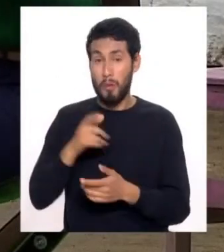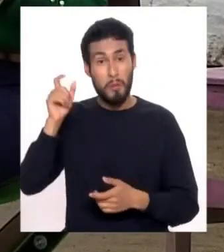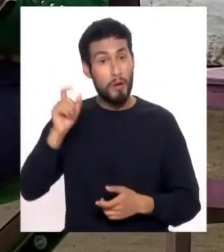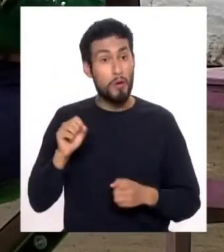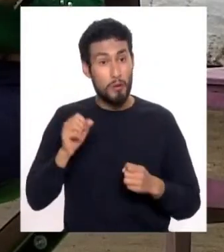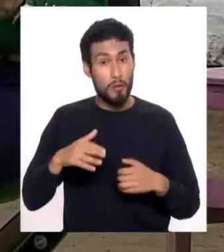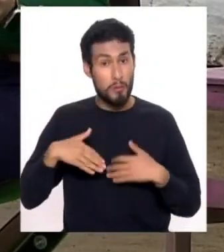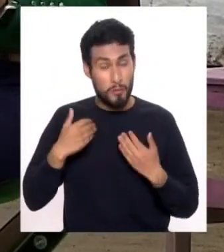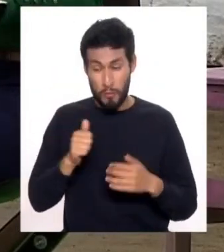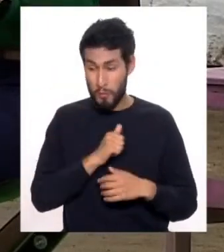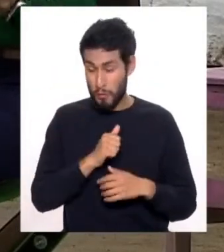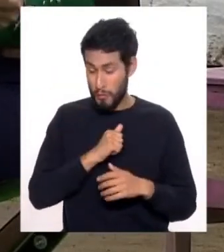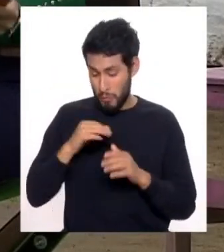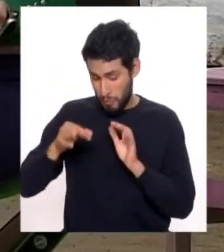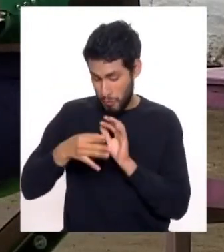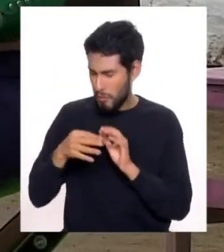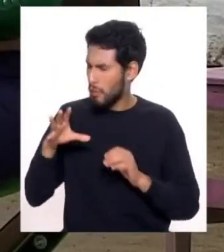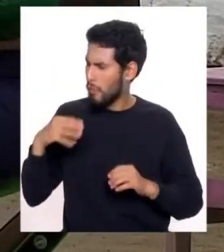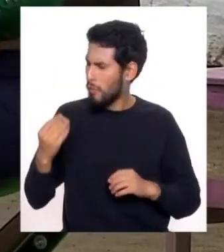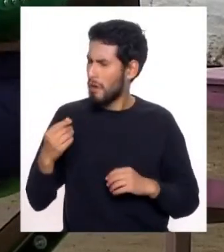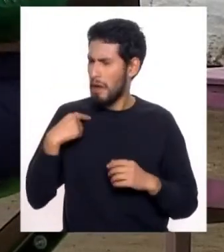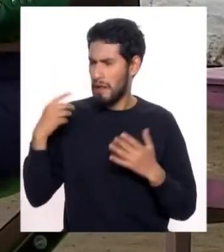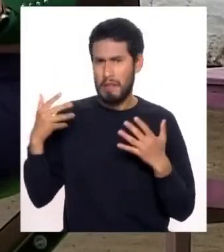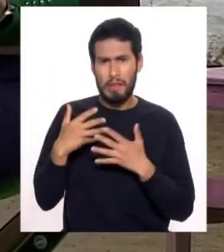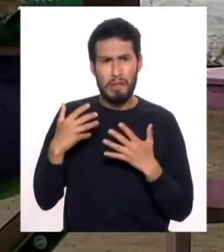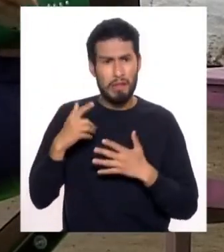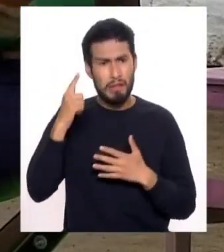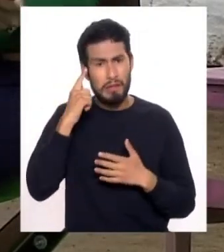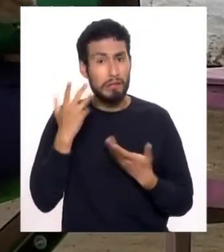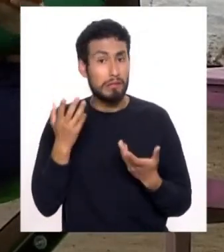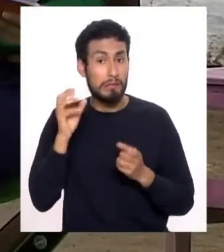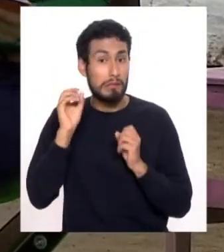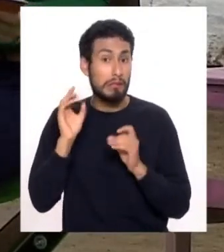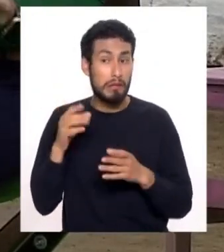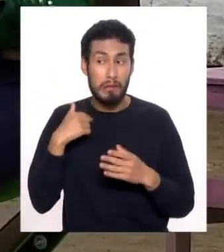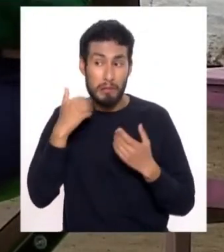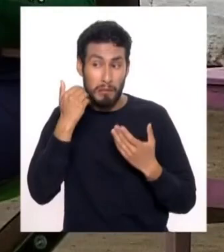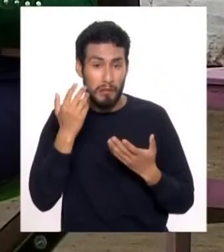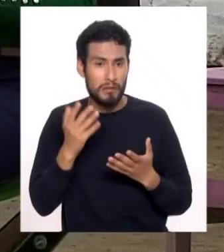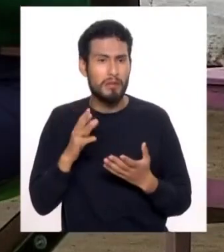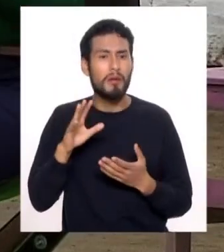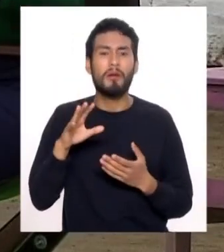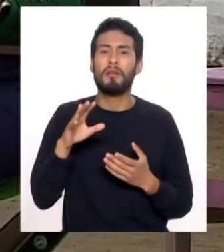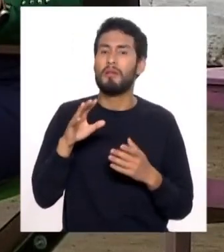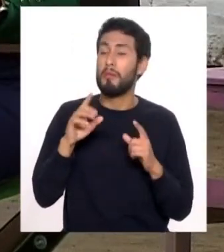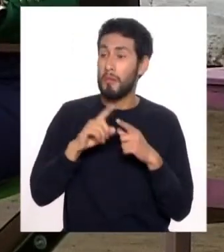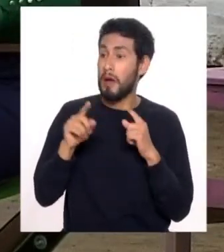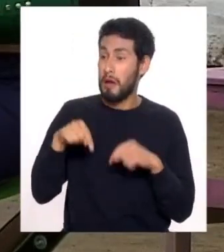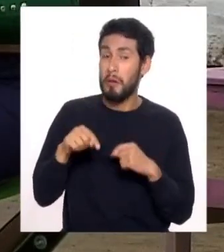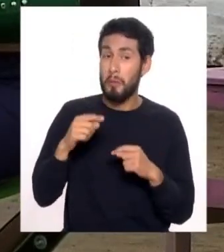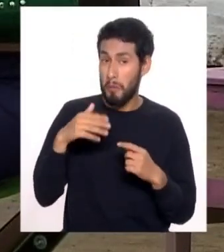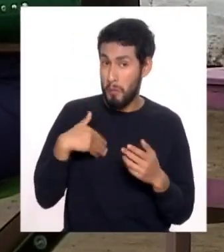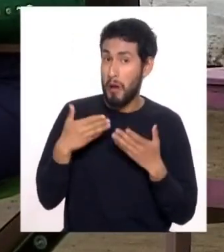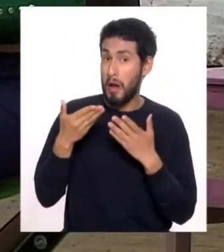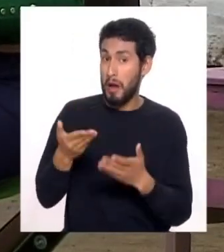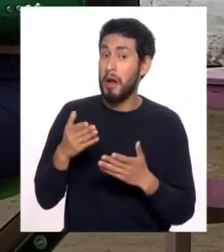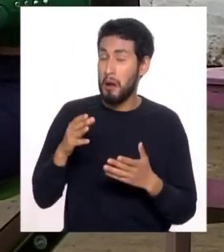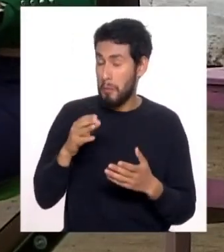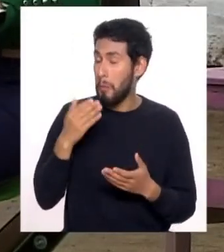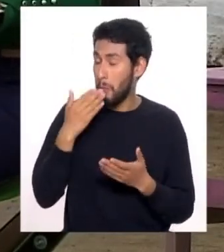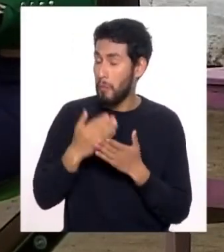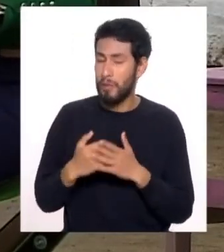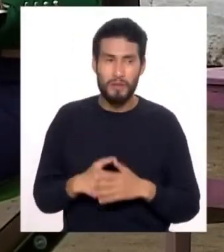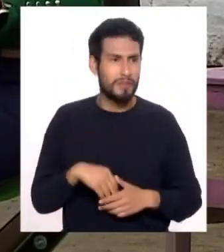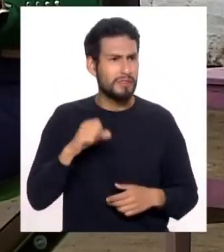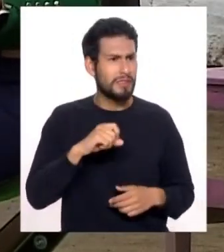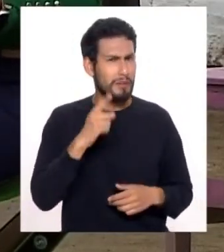se pueda realizar el autoexamen, porque a veces también está el temor, ¿no? El claro. miedo, el pudor, etcétera, para poder, yo creo que tenemos una alternativa más. Y